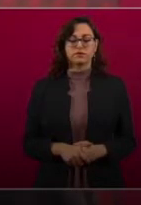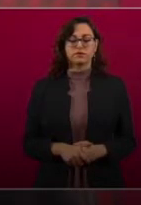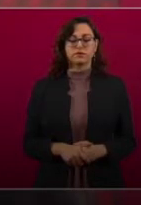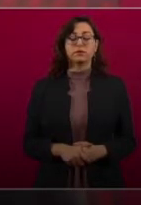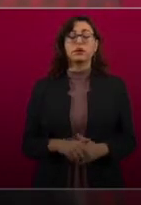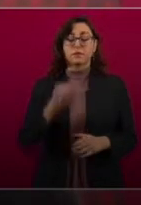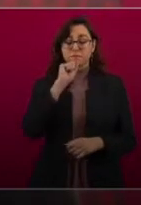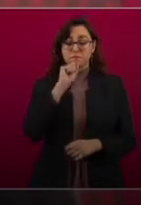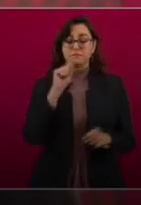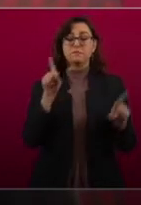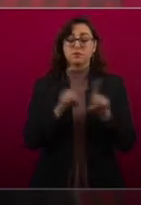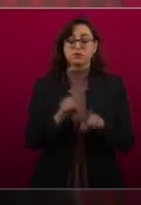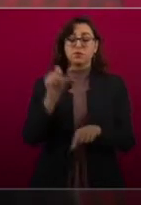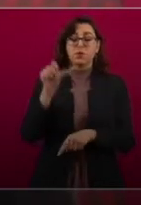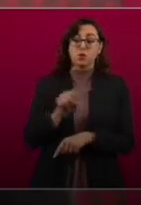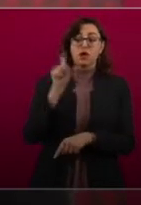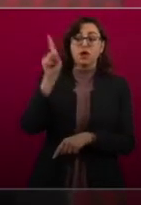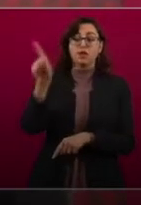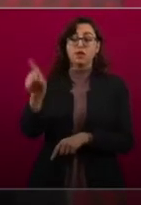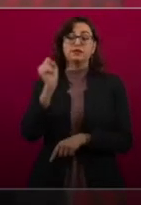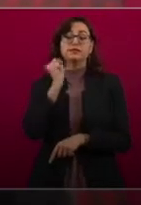a la Cámara de Senadores